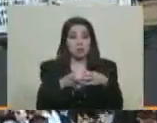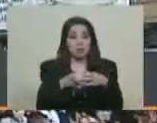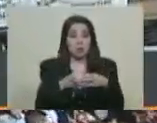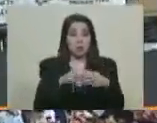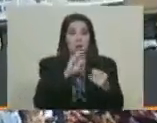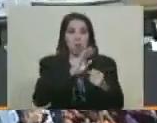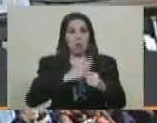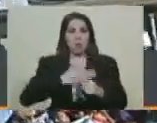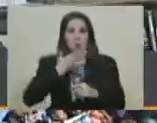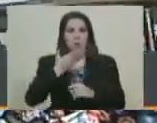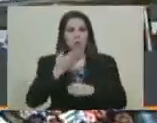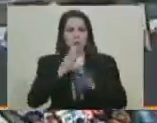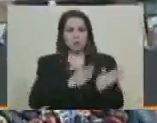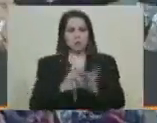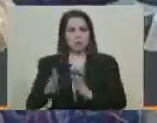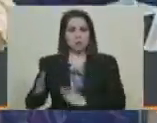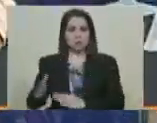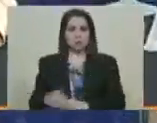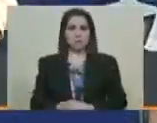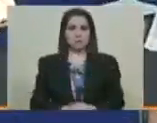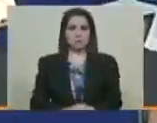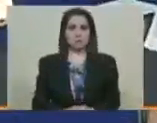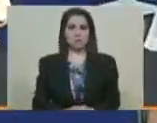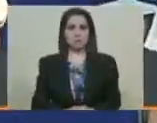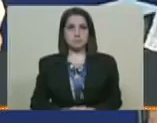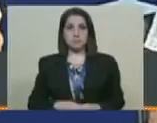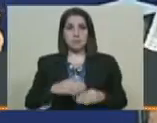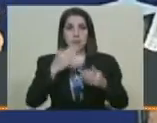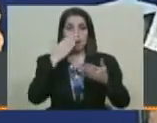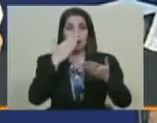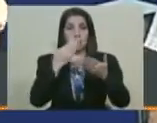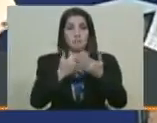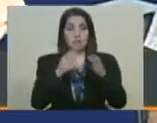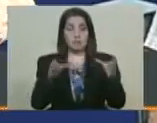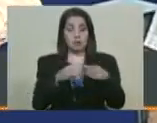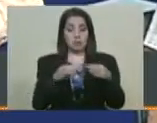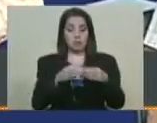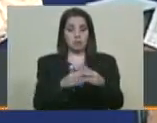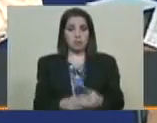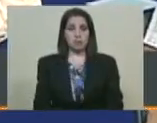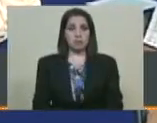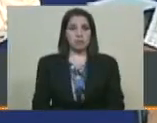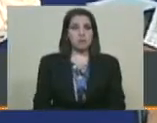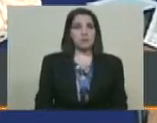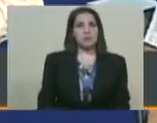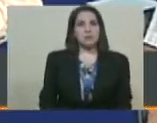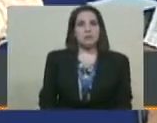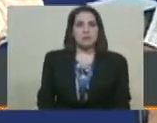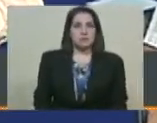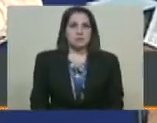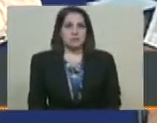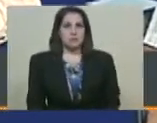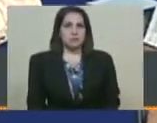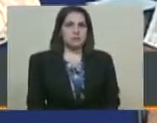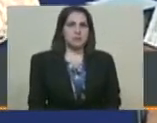poderosa organización frente amplista. Un poderoso frente,